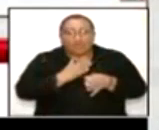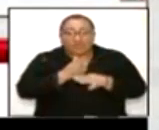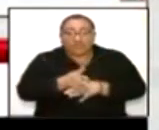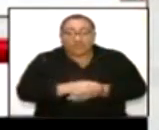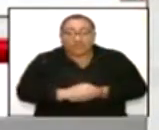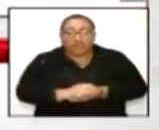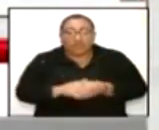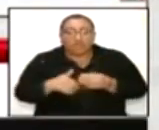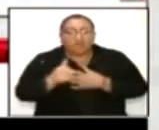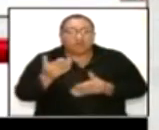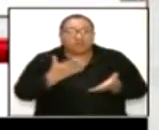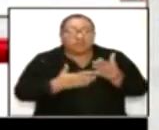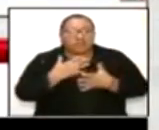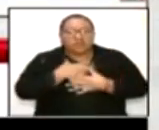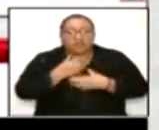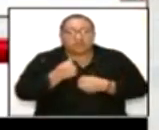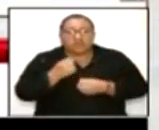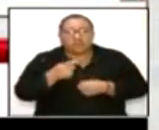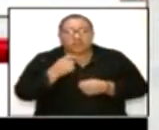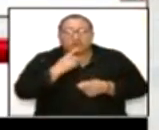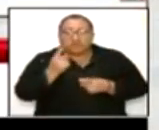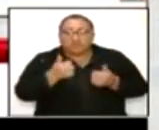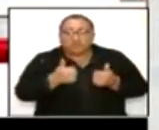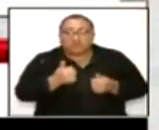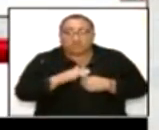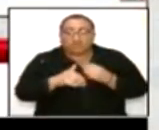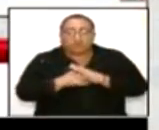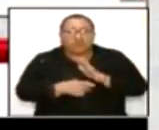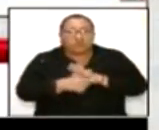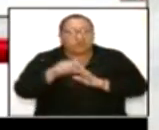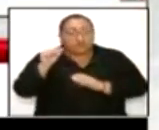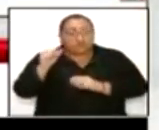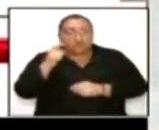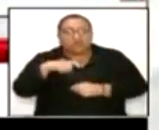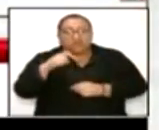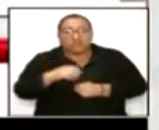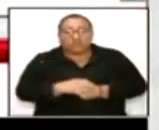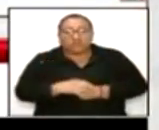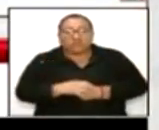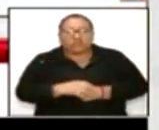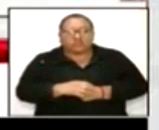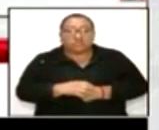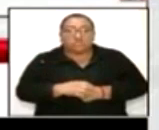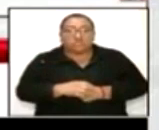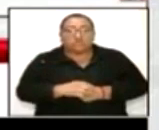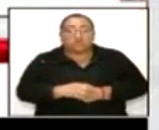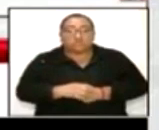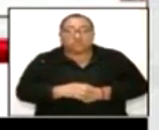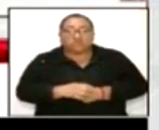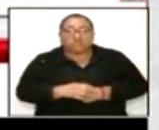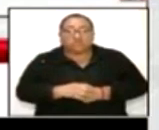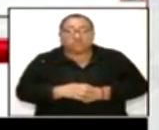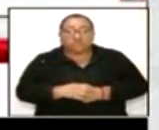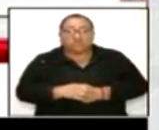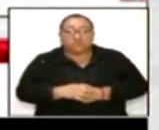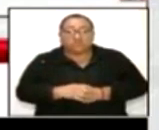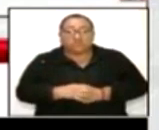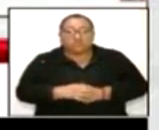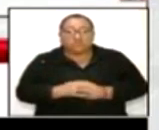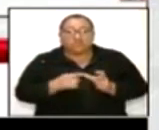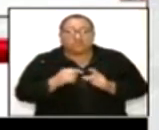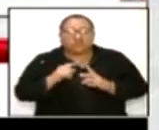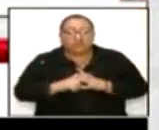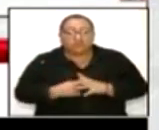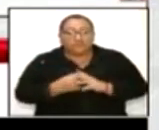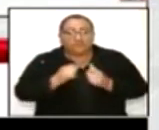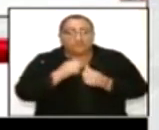acceso a los servicios de salud que sean adecuados a sus derechos y necesidades particulares. De manera más reciente,